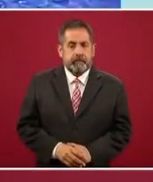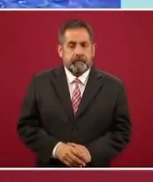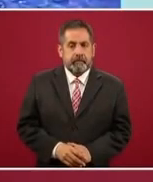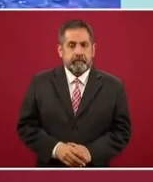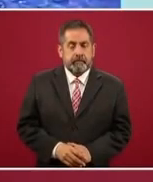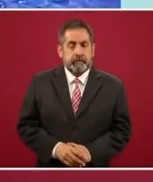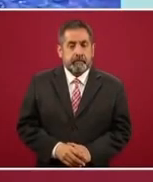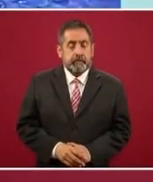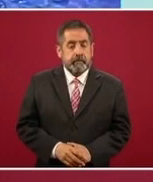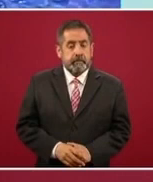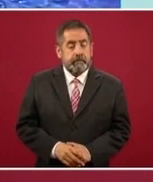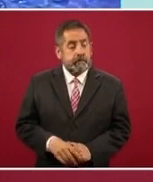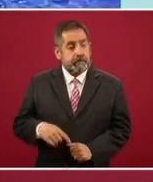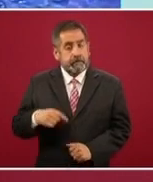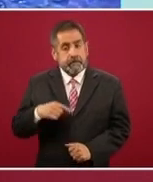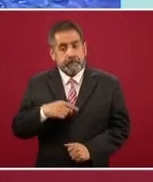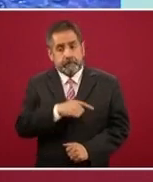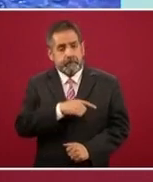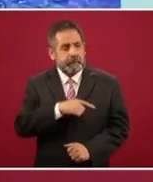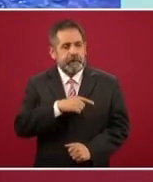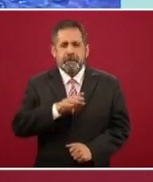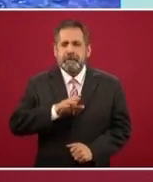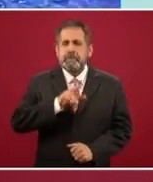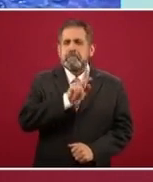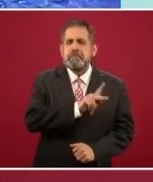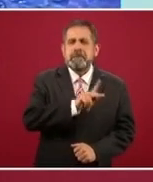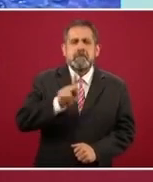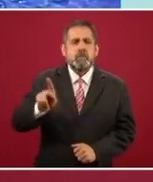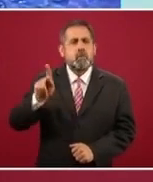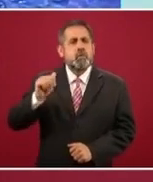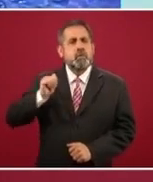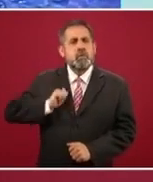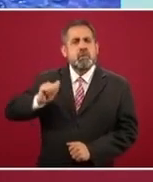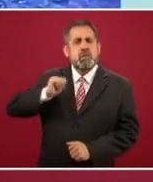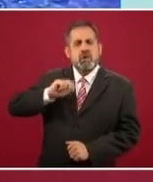Son los tiempos de los faraones.